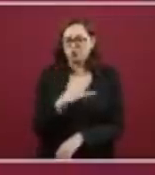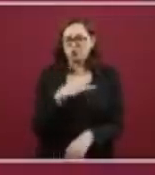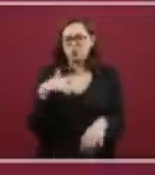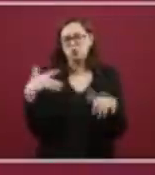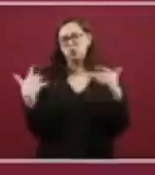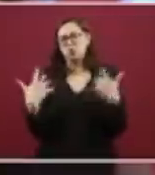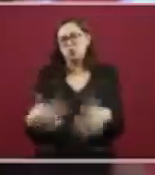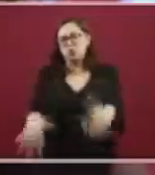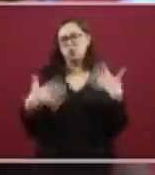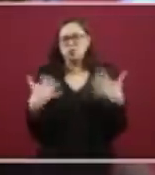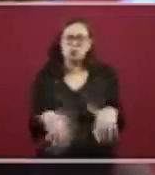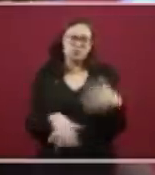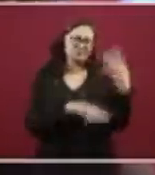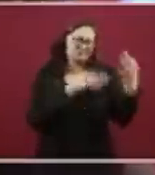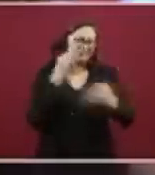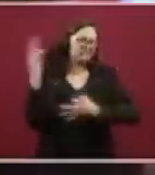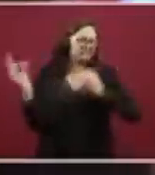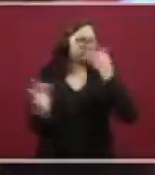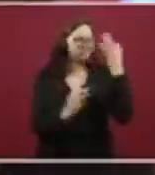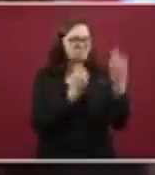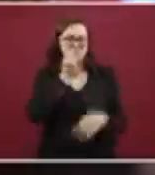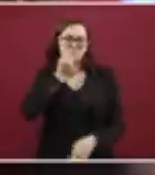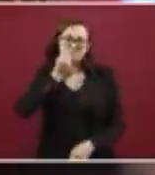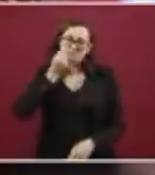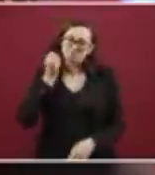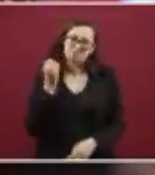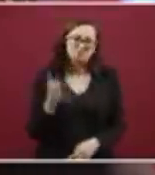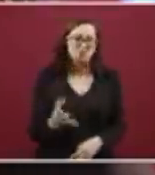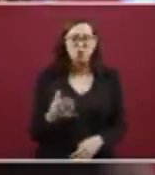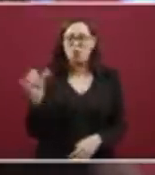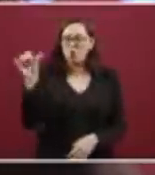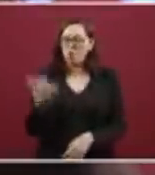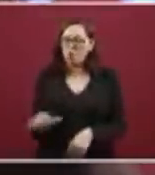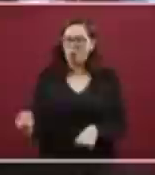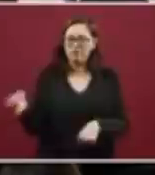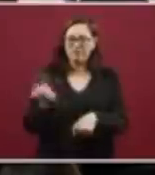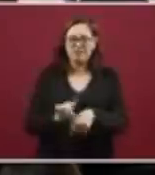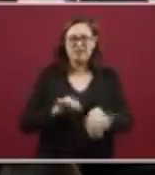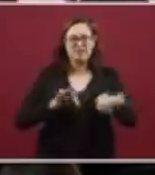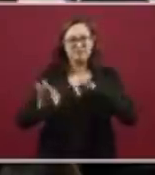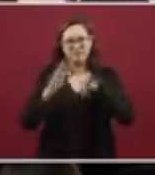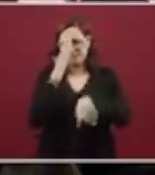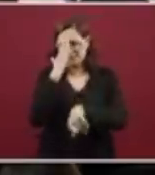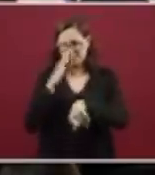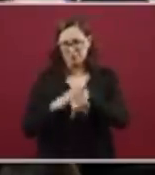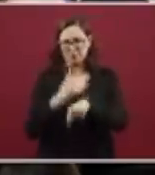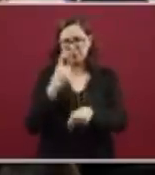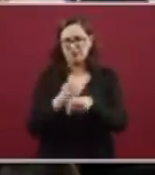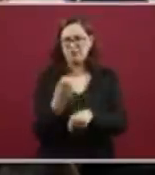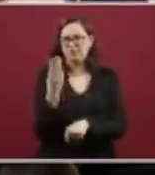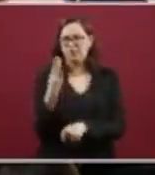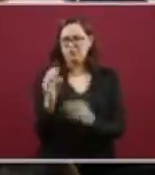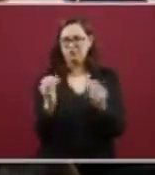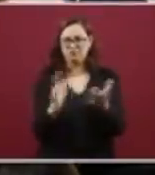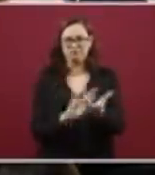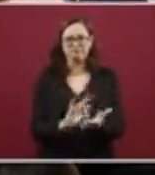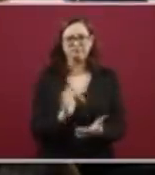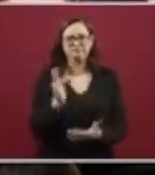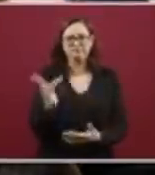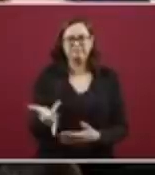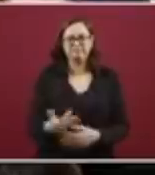noticia extraordinaria para el día de hoy, Día del Trabajo, 1 de mayo. Muchas gracias.